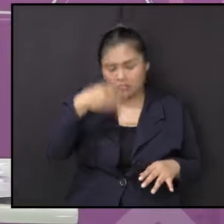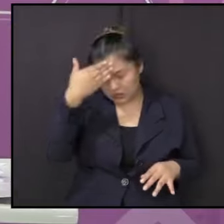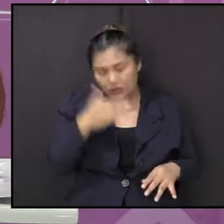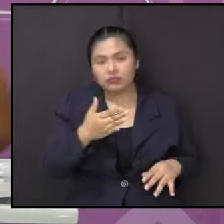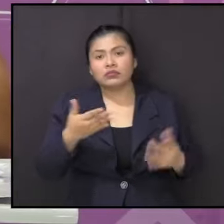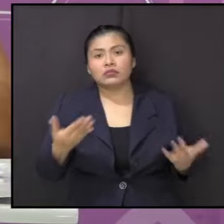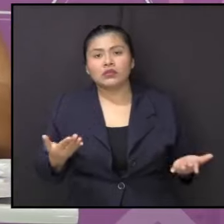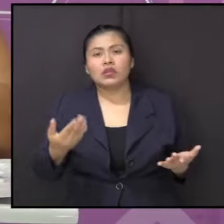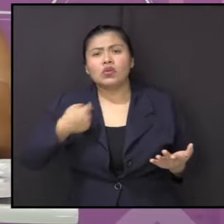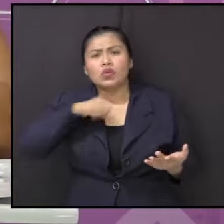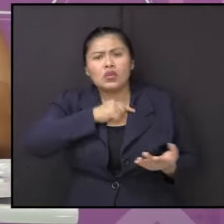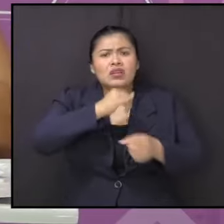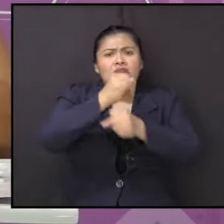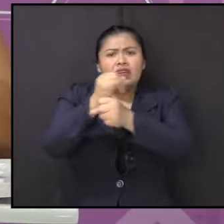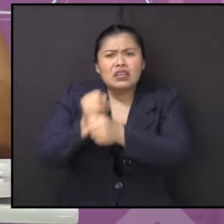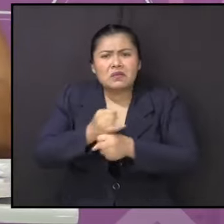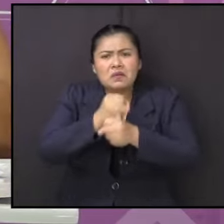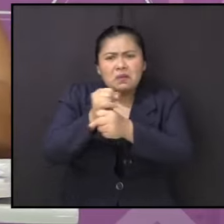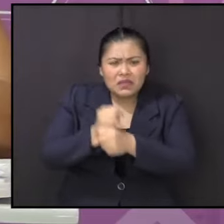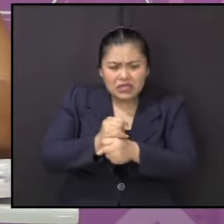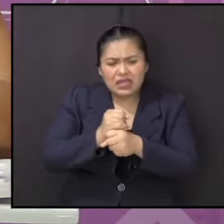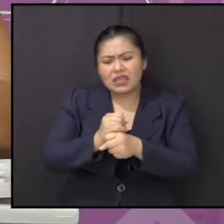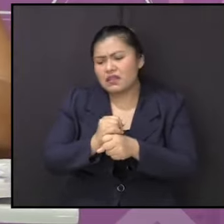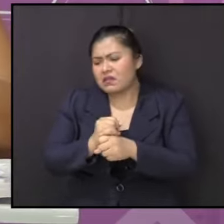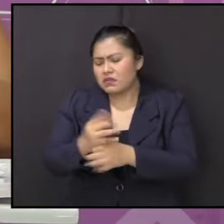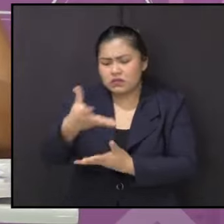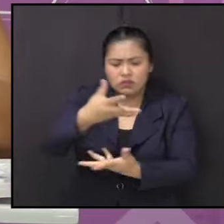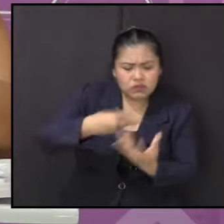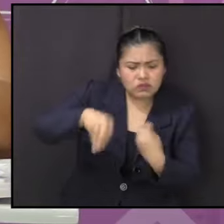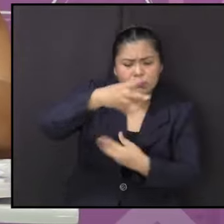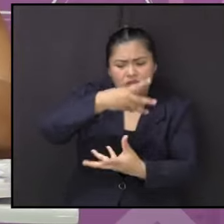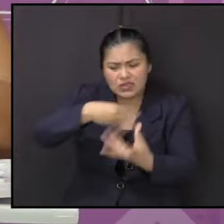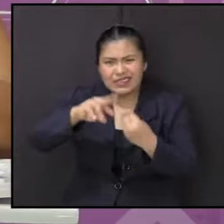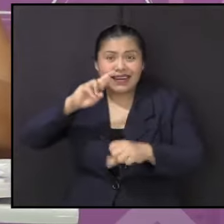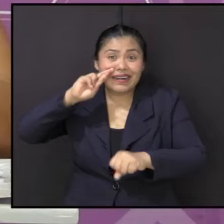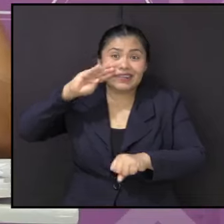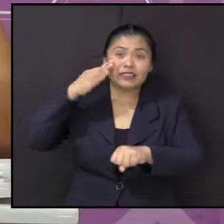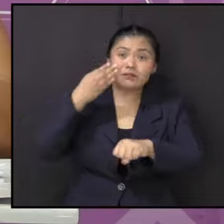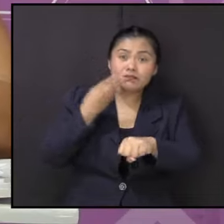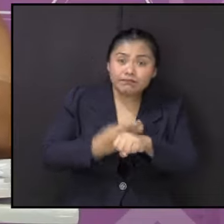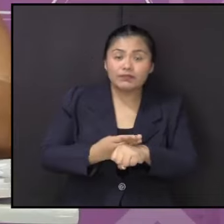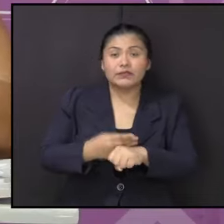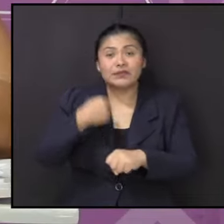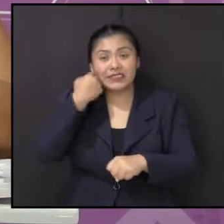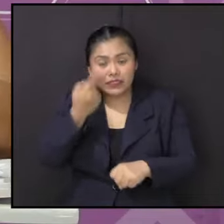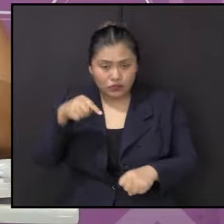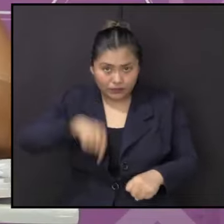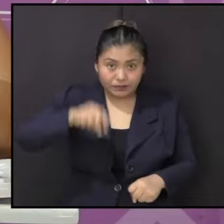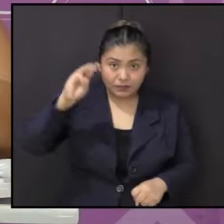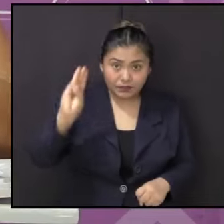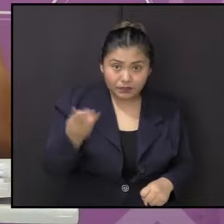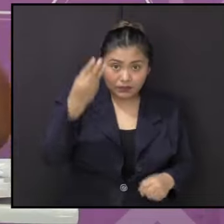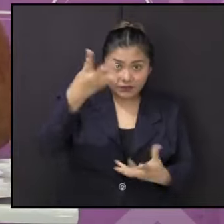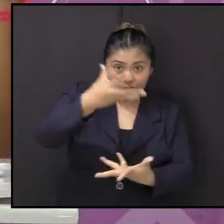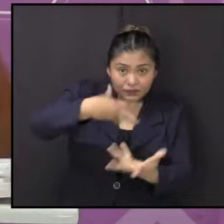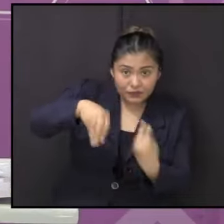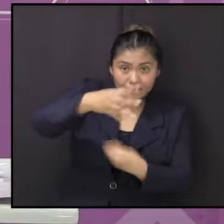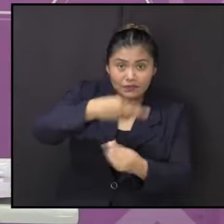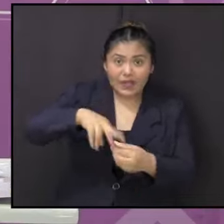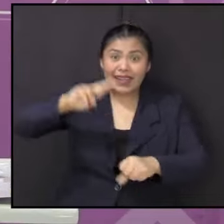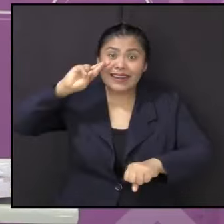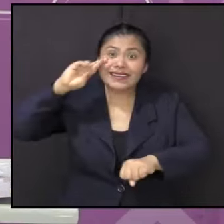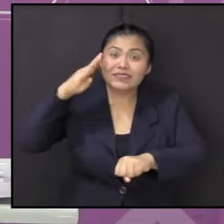que a partir de que haya una inversión, sea una inversión responsable. Que quienes vienen a invertir a Minatitlán sean responsables con nuestro medio ambiente. Uno